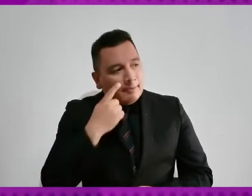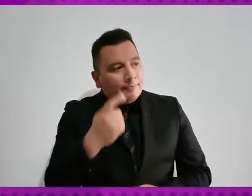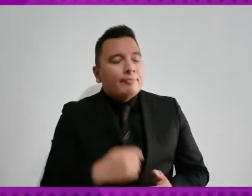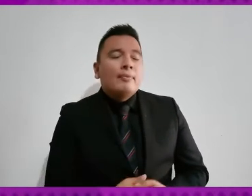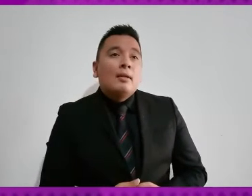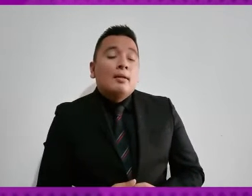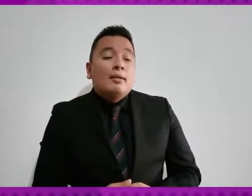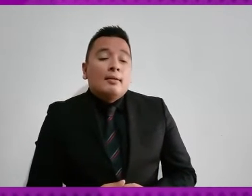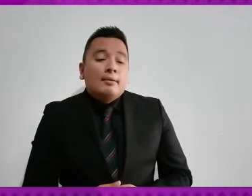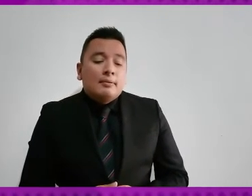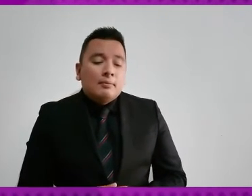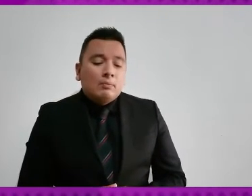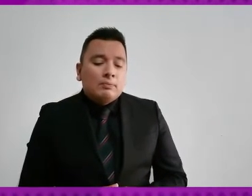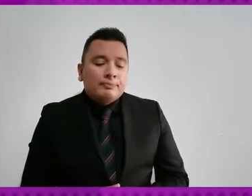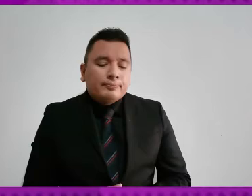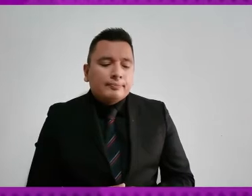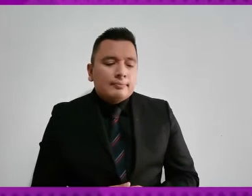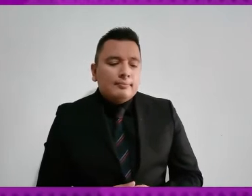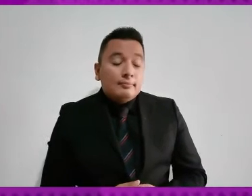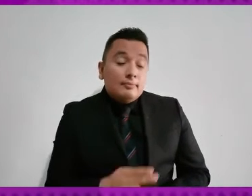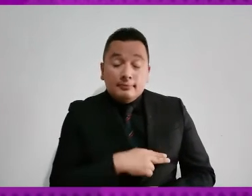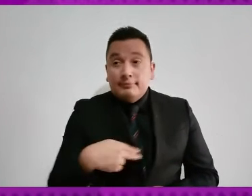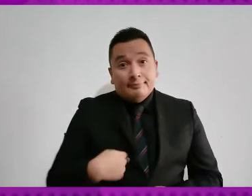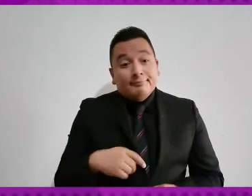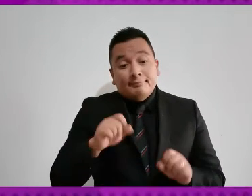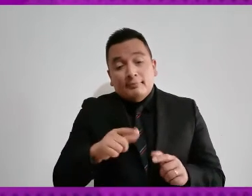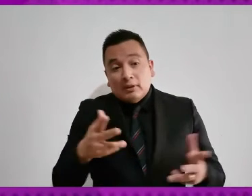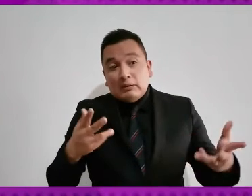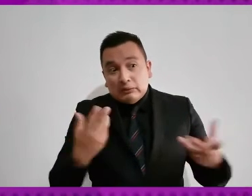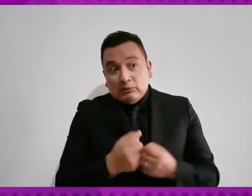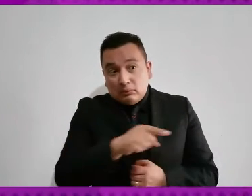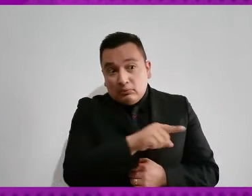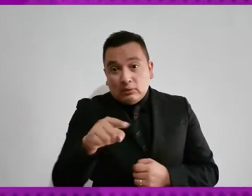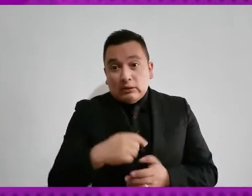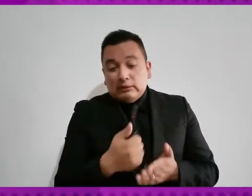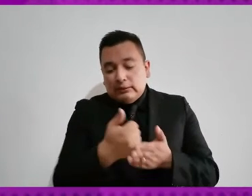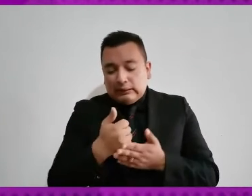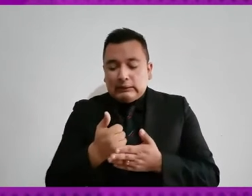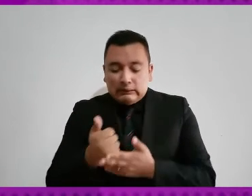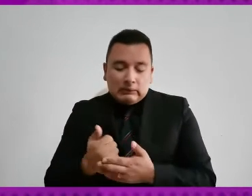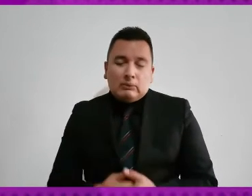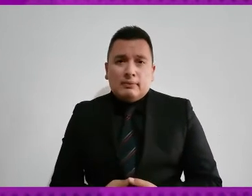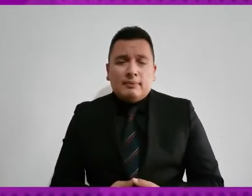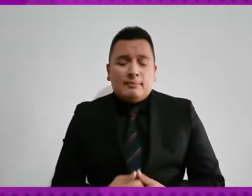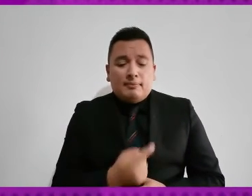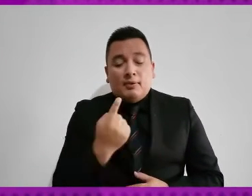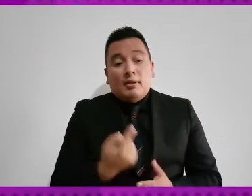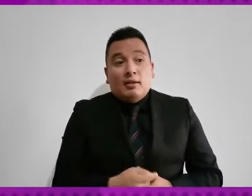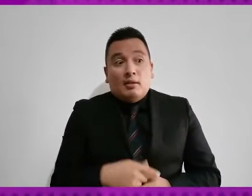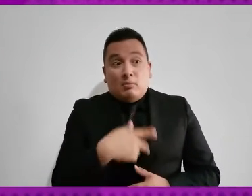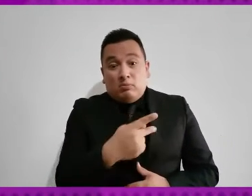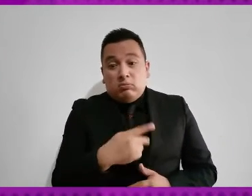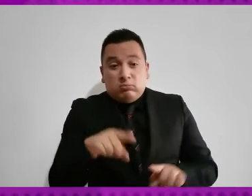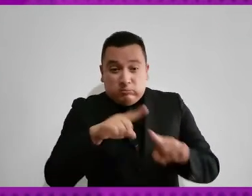ver, algo que también innovamos de manera conjunta, e insisto, en esto también se suman ustedes porque también han